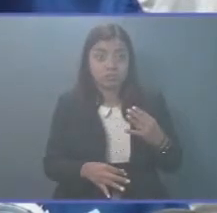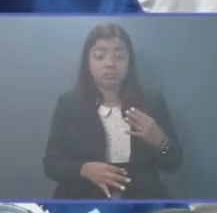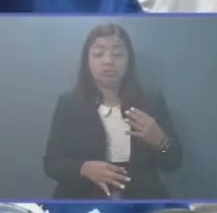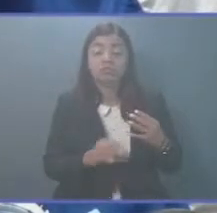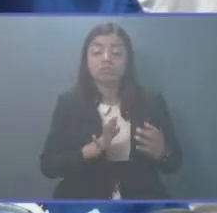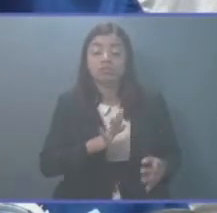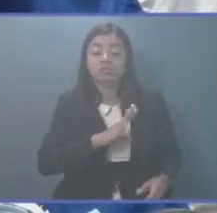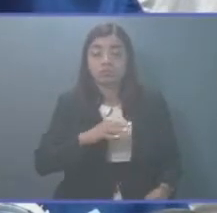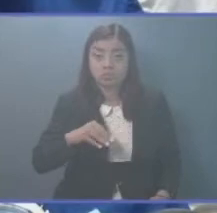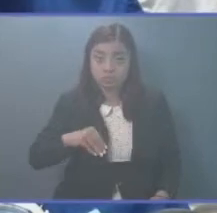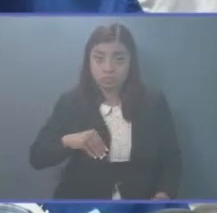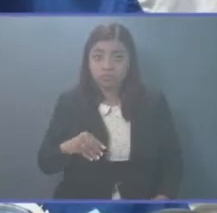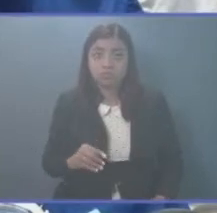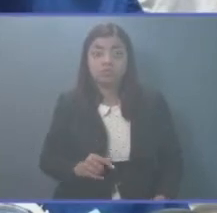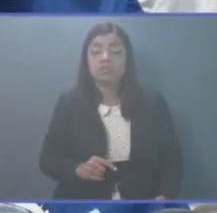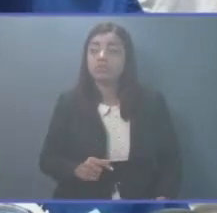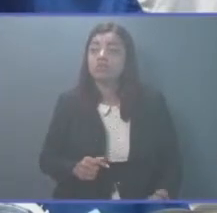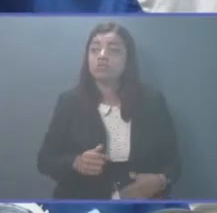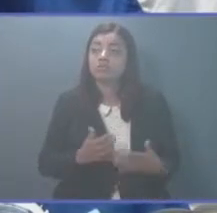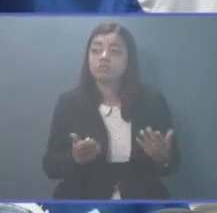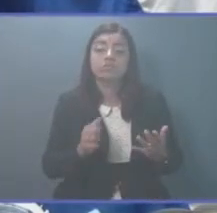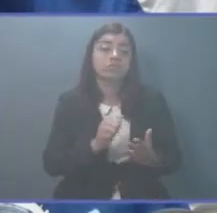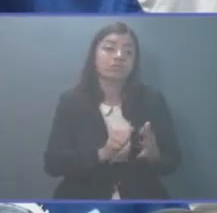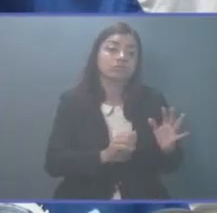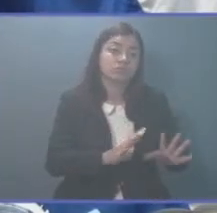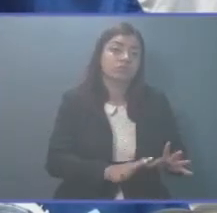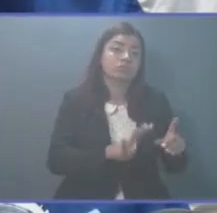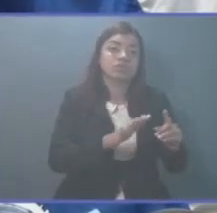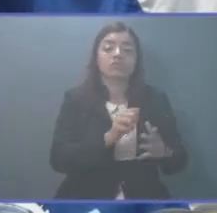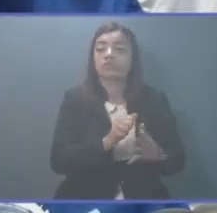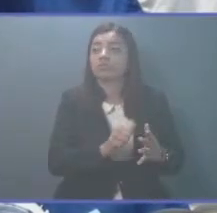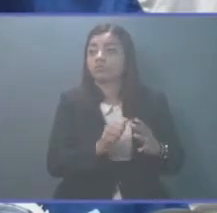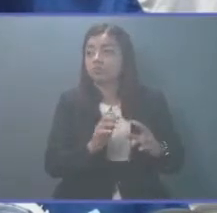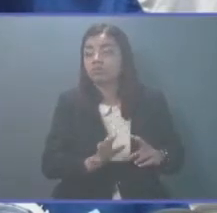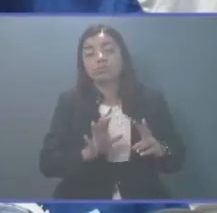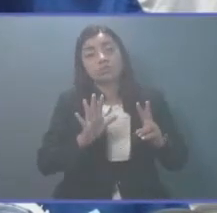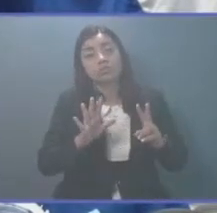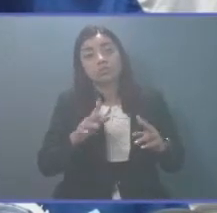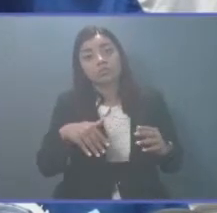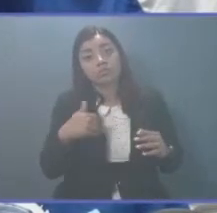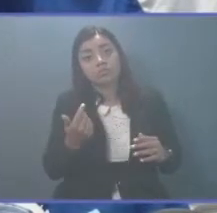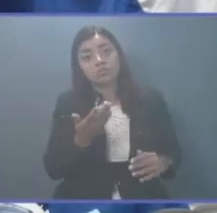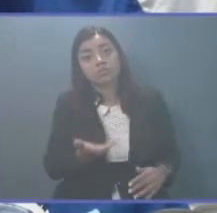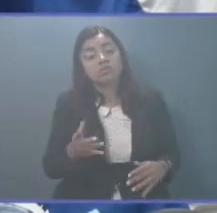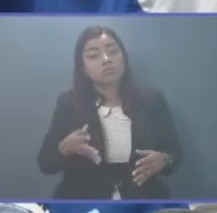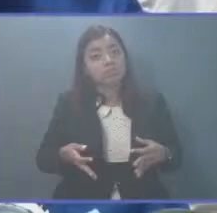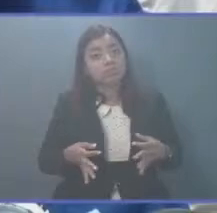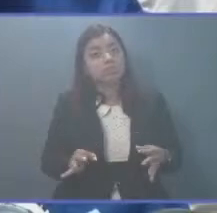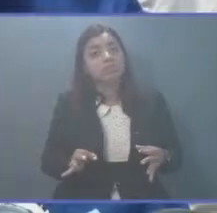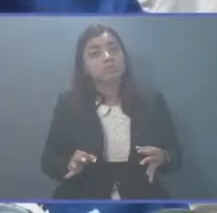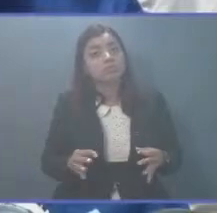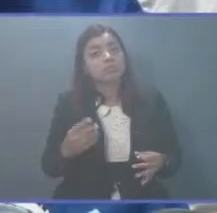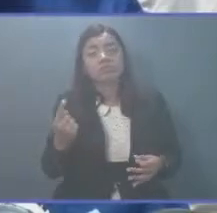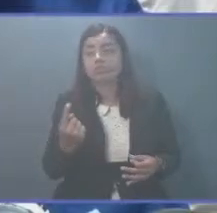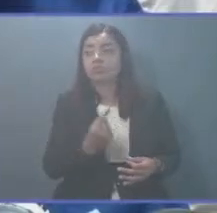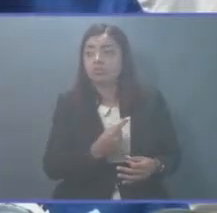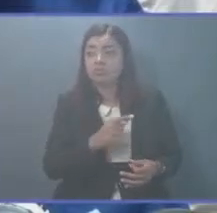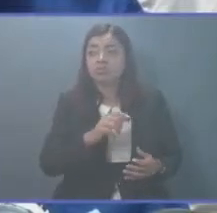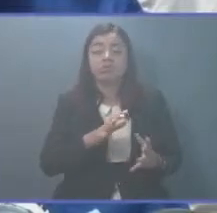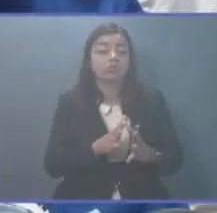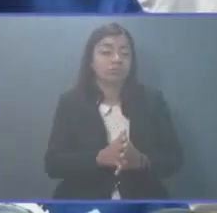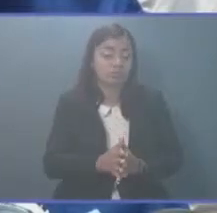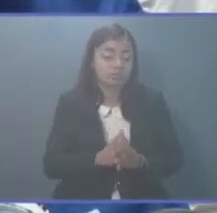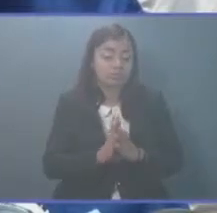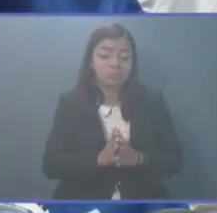sus familiares y convivientes. Entonces tenemos el 16 y tenemos el otro, de tal manera de que muchos han dado